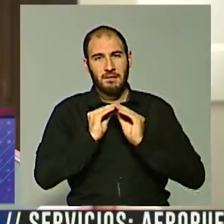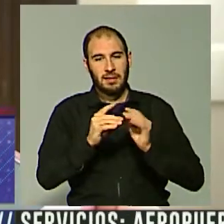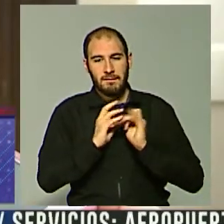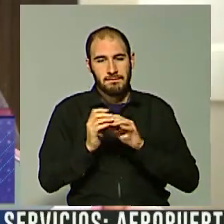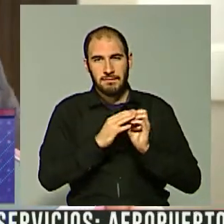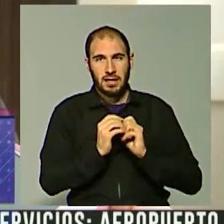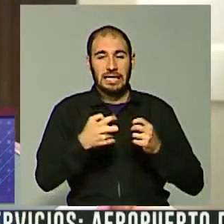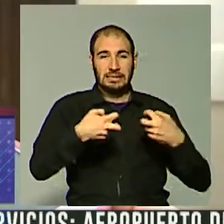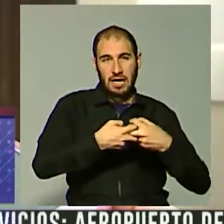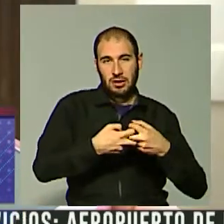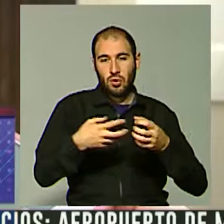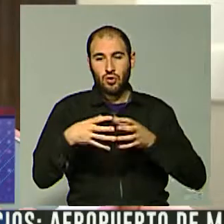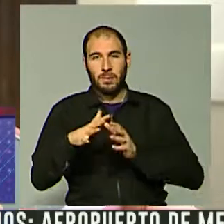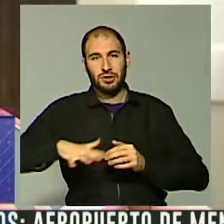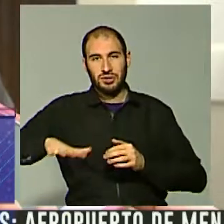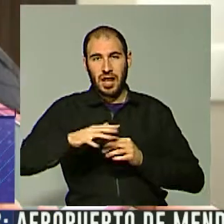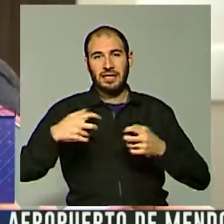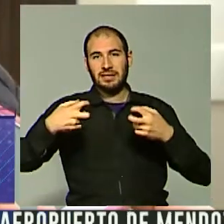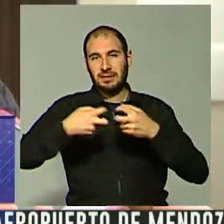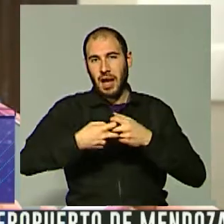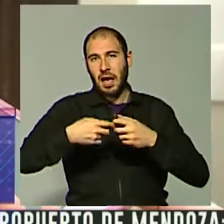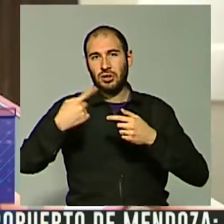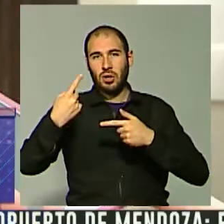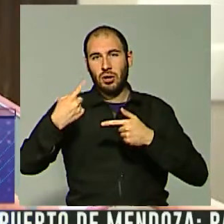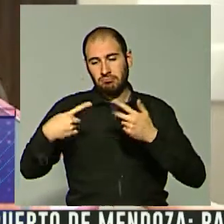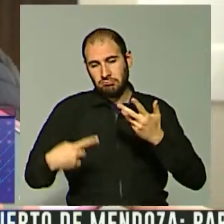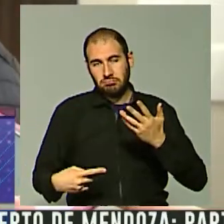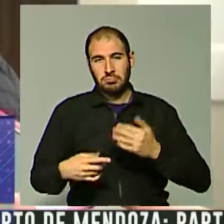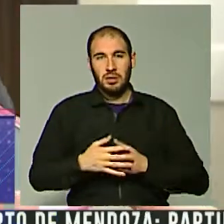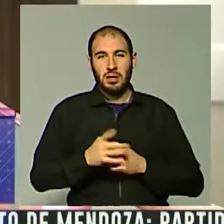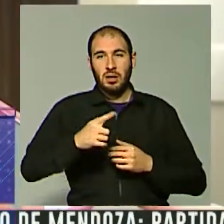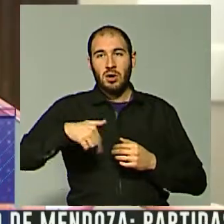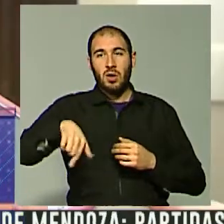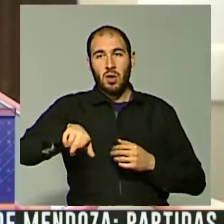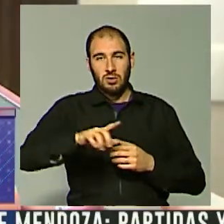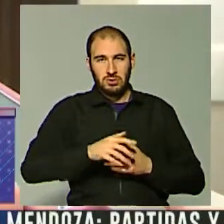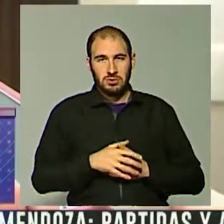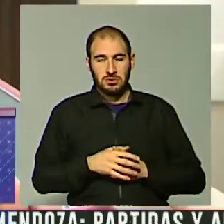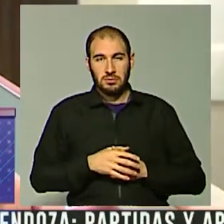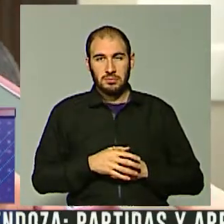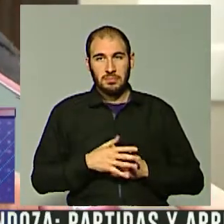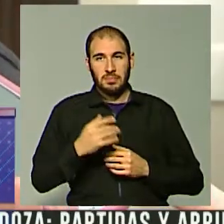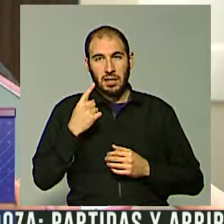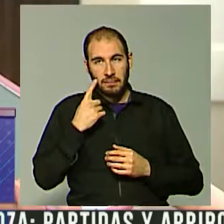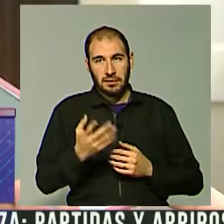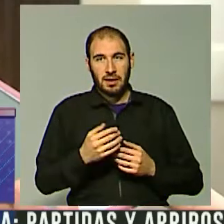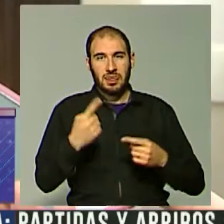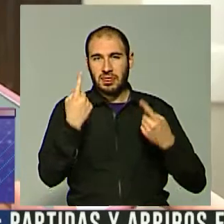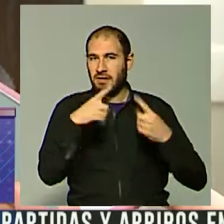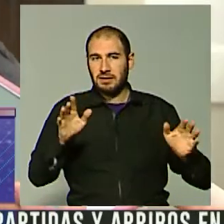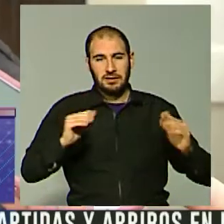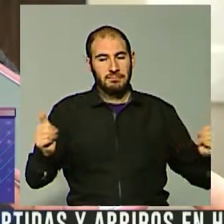discutir. Tanto gremios como organizaciones sociales, sindicales y de diferente tipo estamos tratando de dejar nuestras